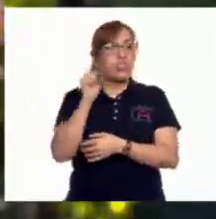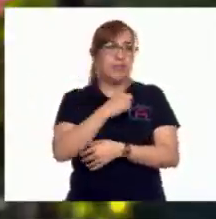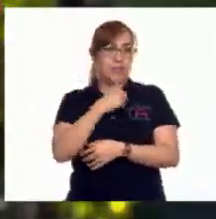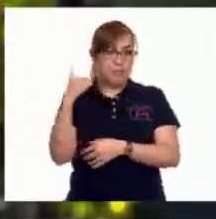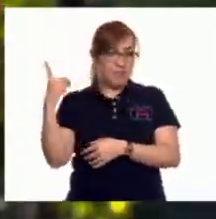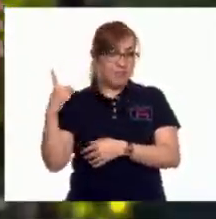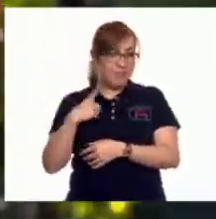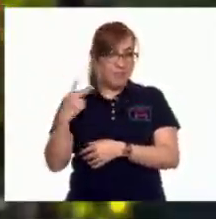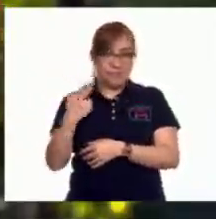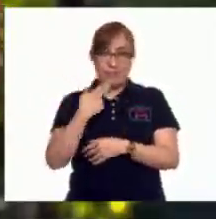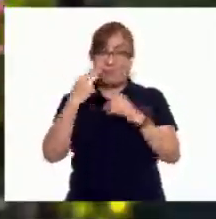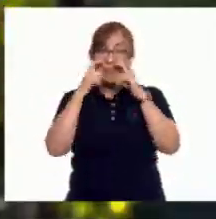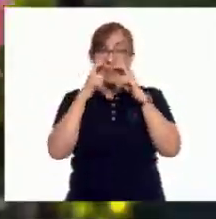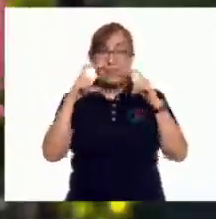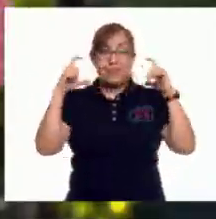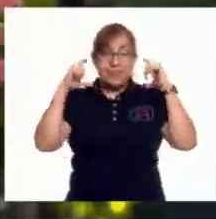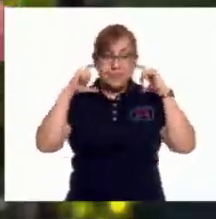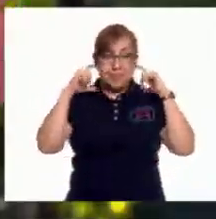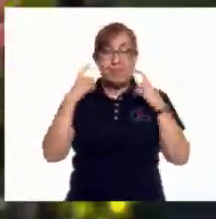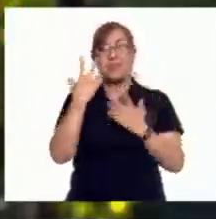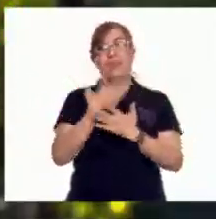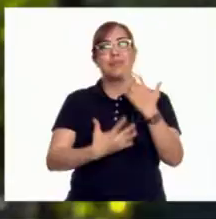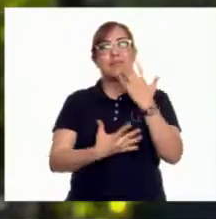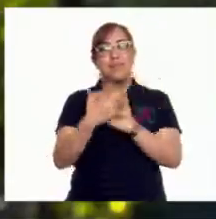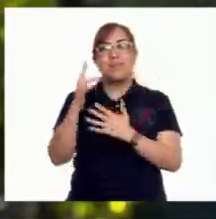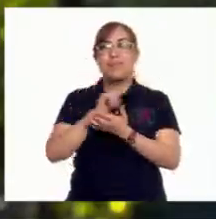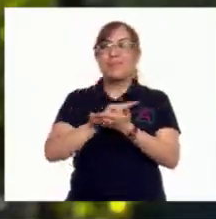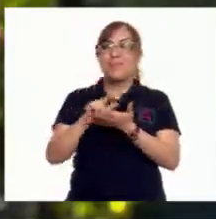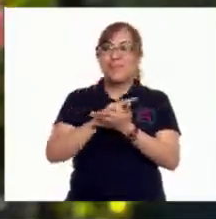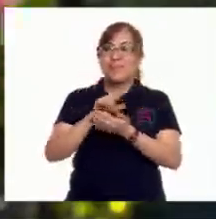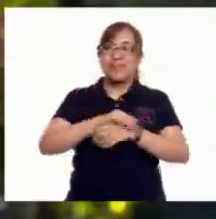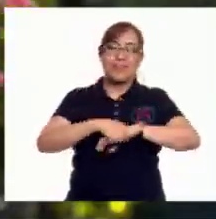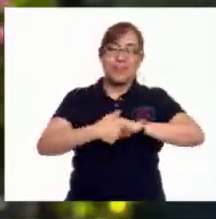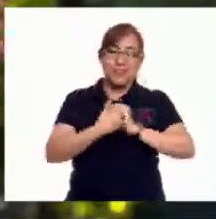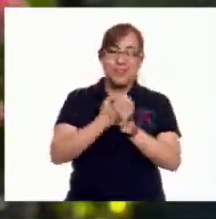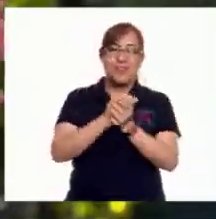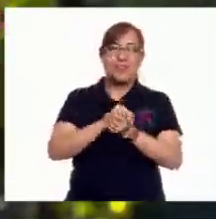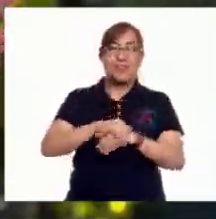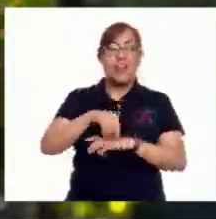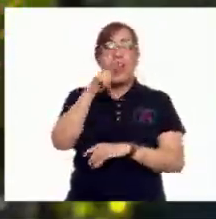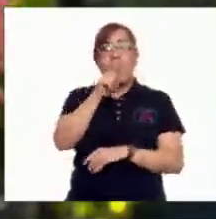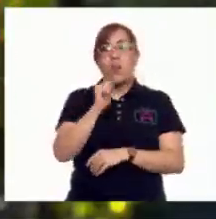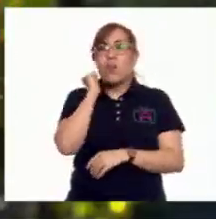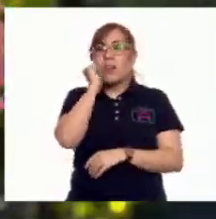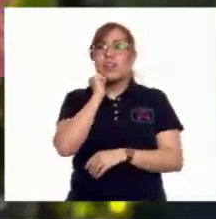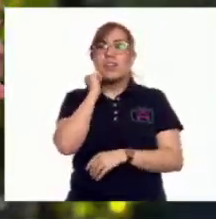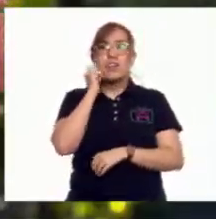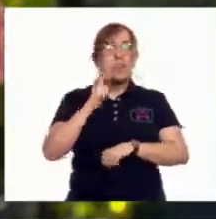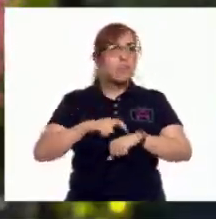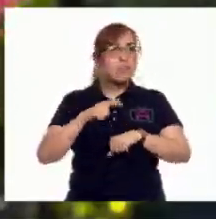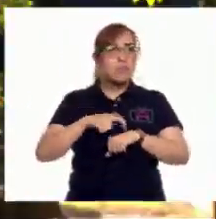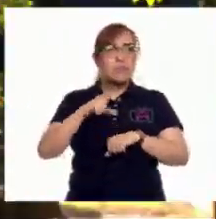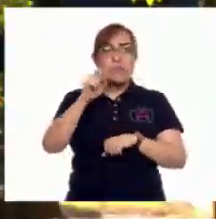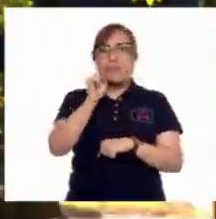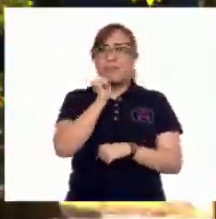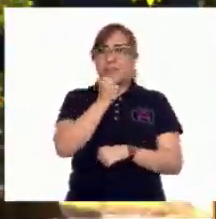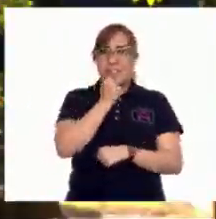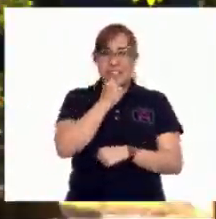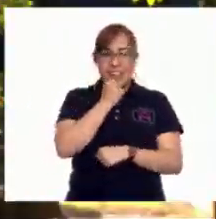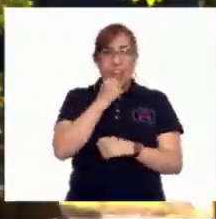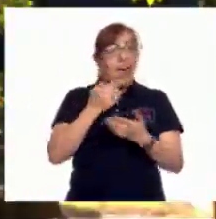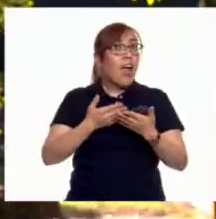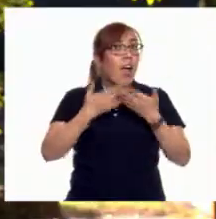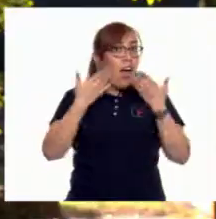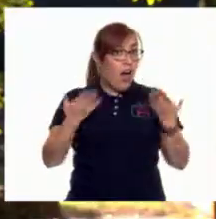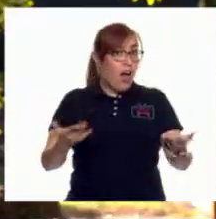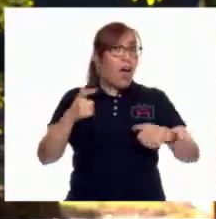cubrebocas. Lava tus manos frecuentemente con agua y con jabón por lo menos durante 20 segundos. Ahora